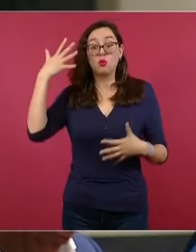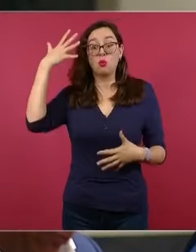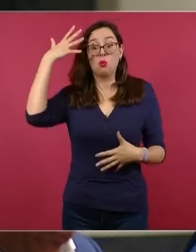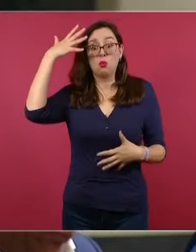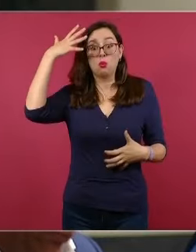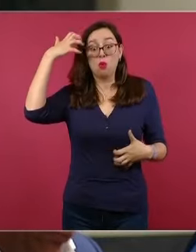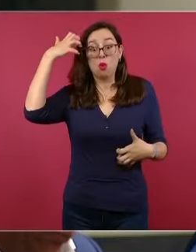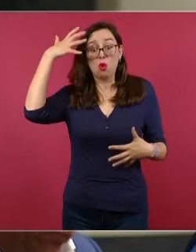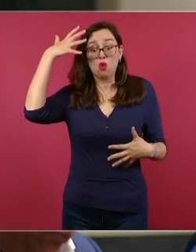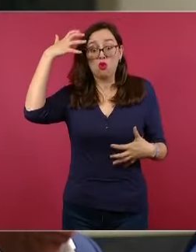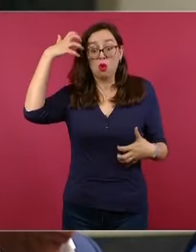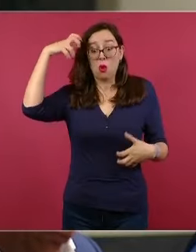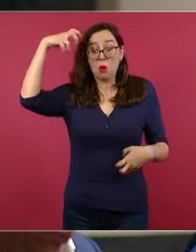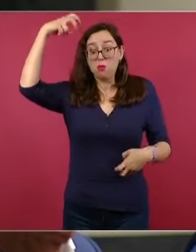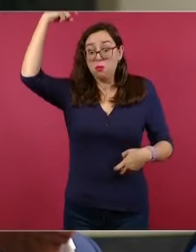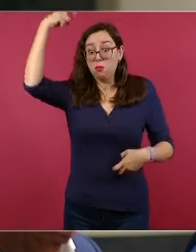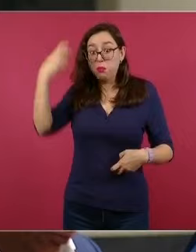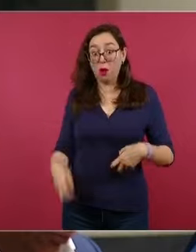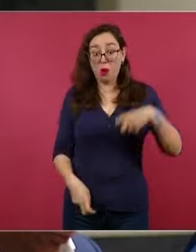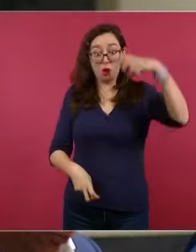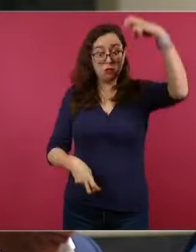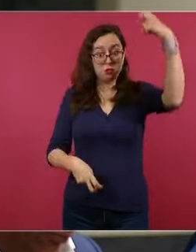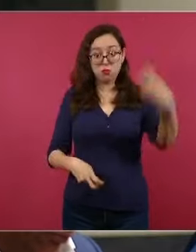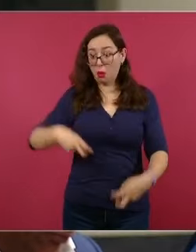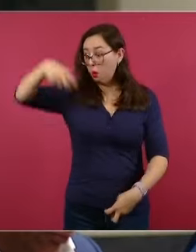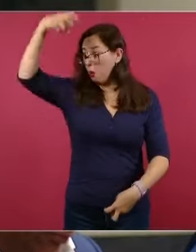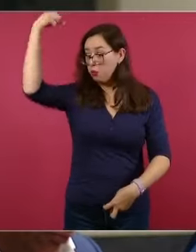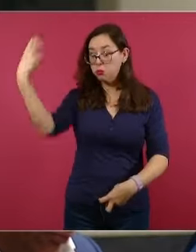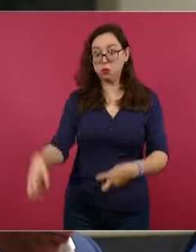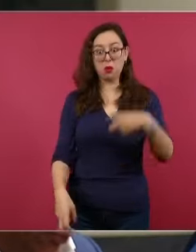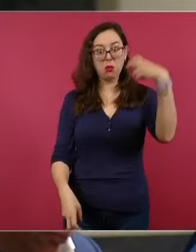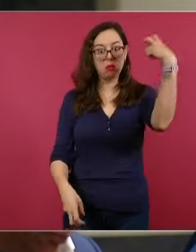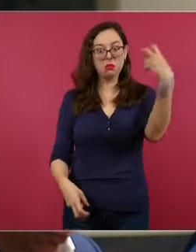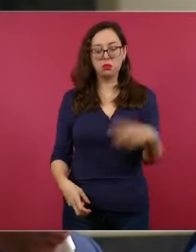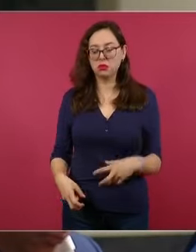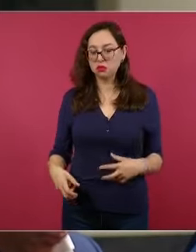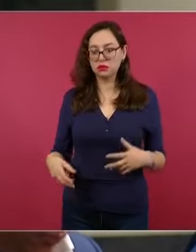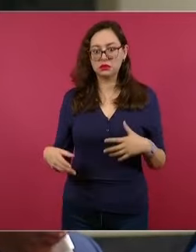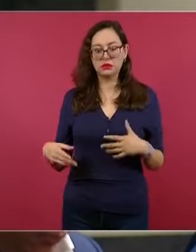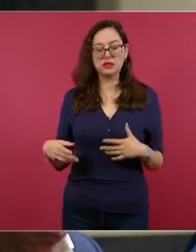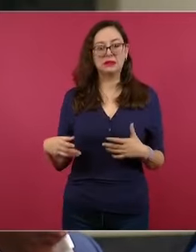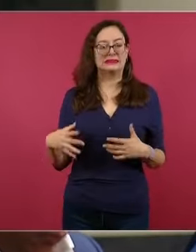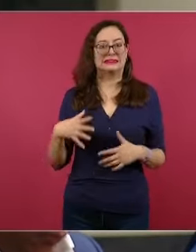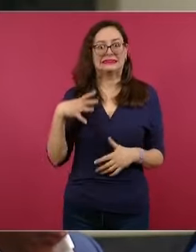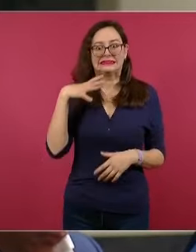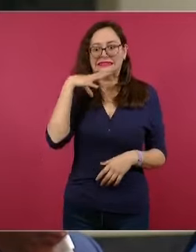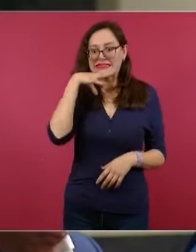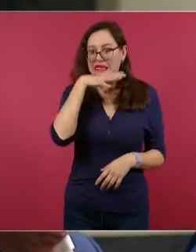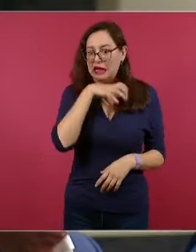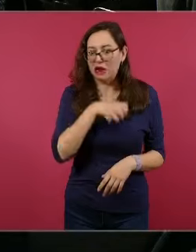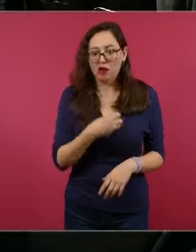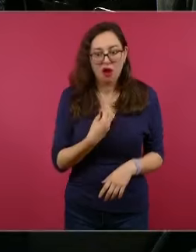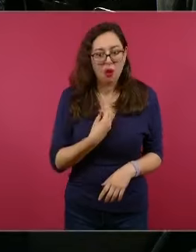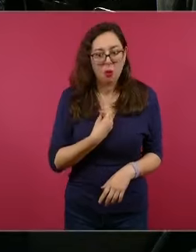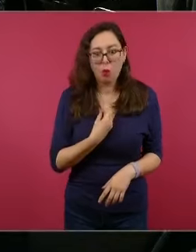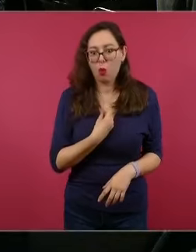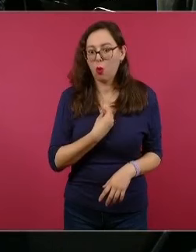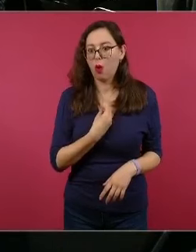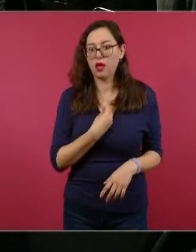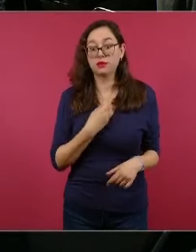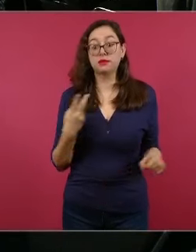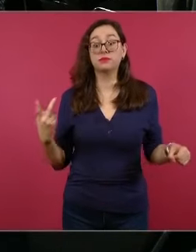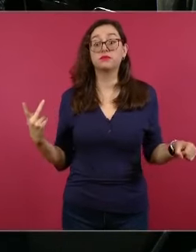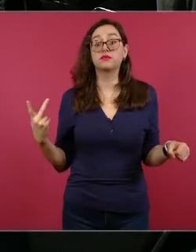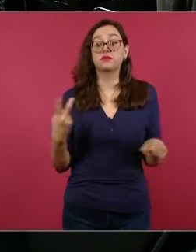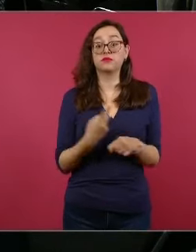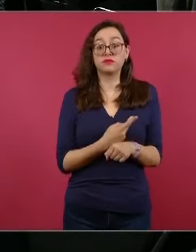los árboles eh Por el tremendo calor que hay eh un médico biólogo zootecnista eh Sergio Valenzuela con sus